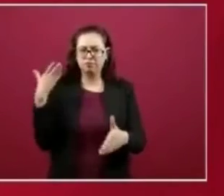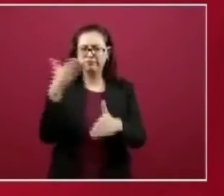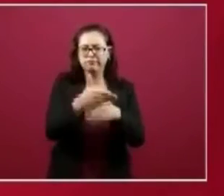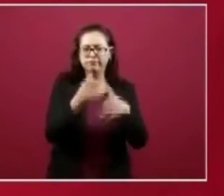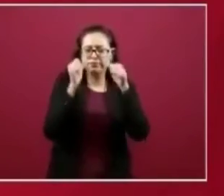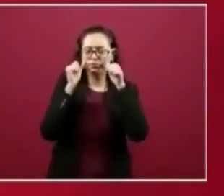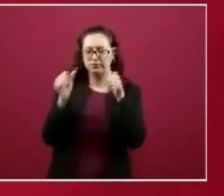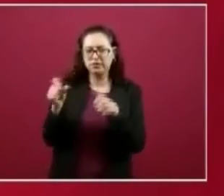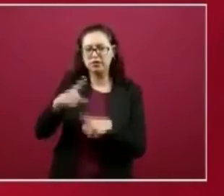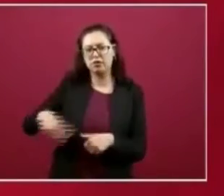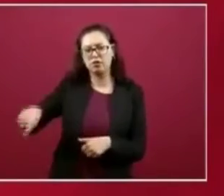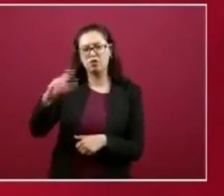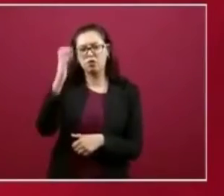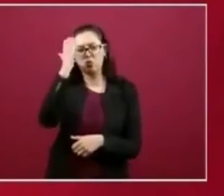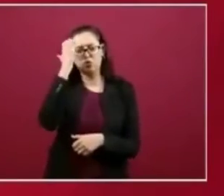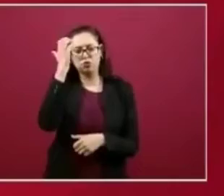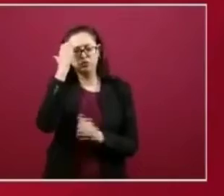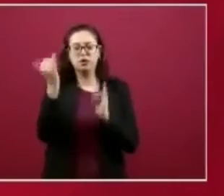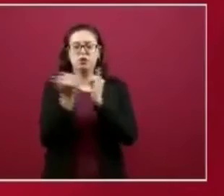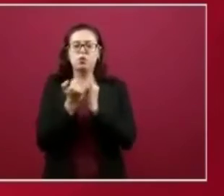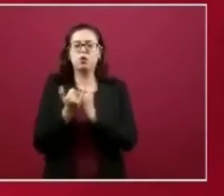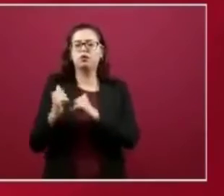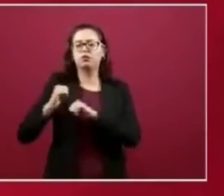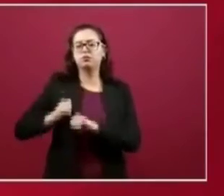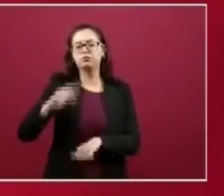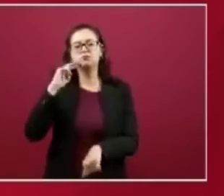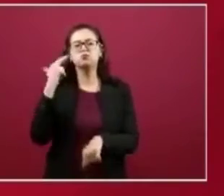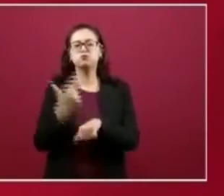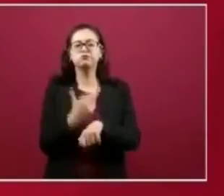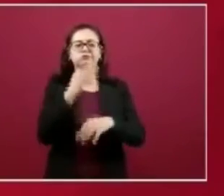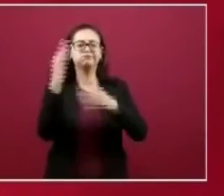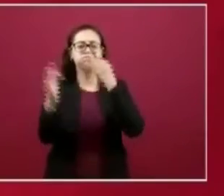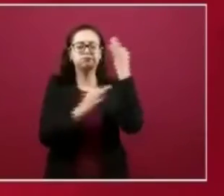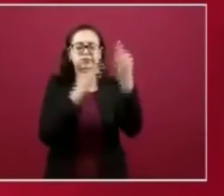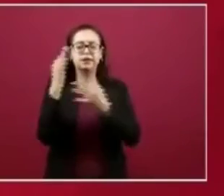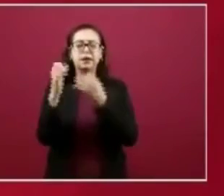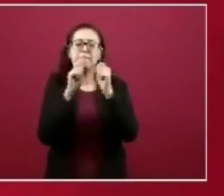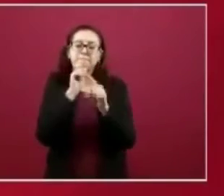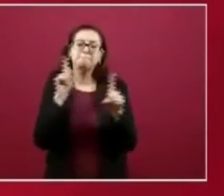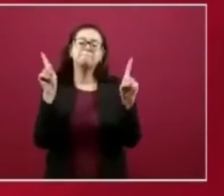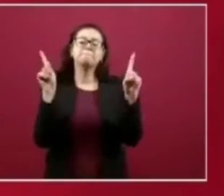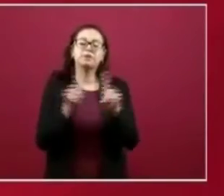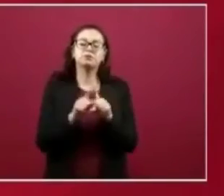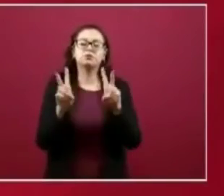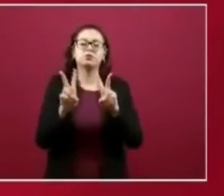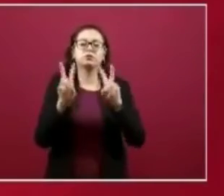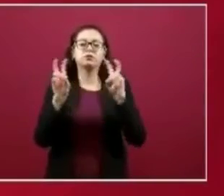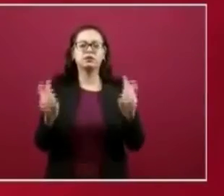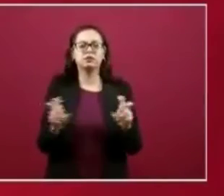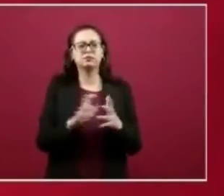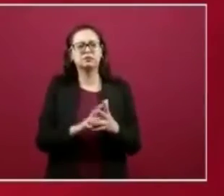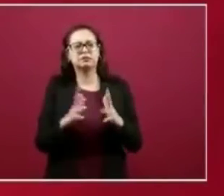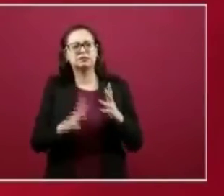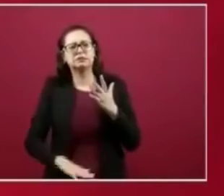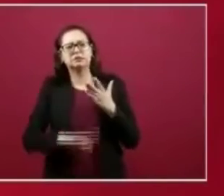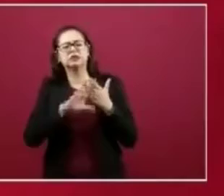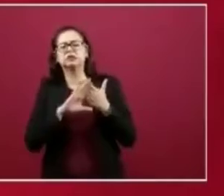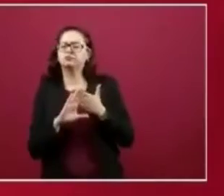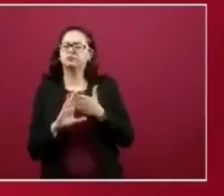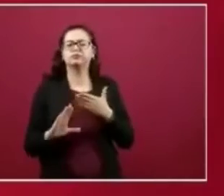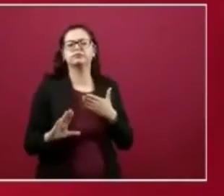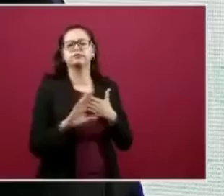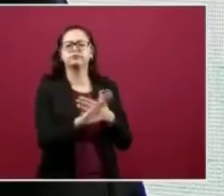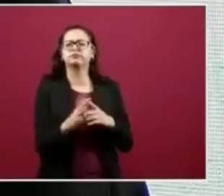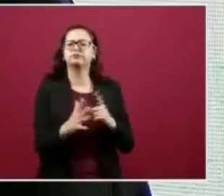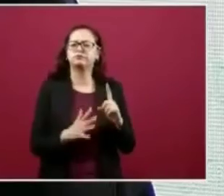las autoridades, y también para hablar sobre cómo prevenir la violencia, cómo transformar nuestra